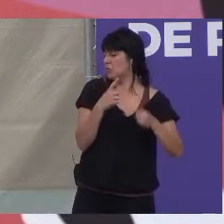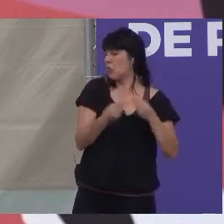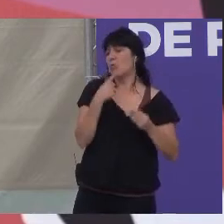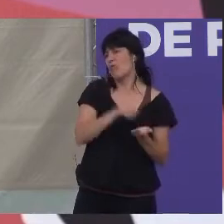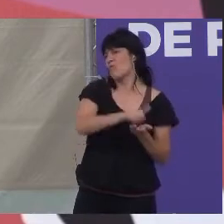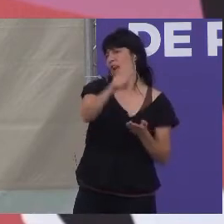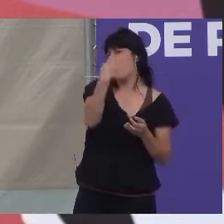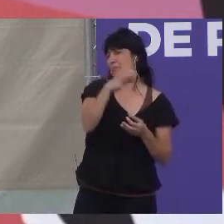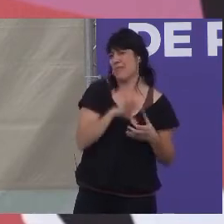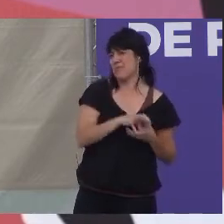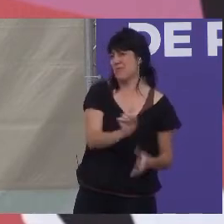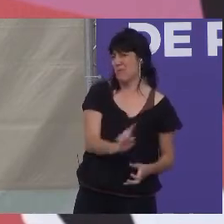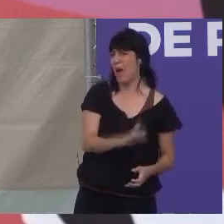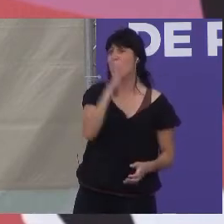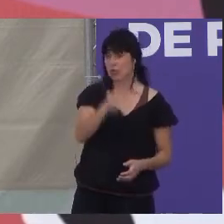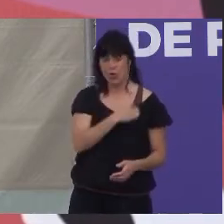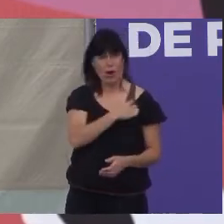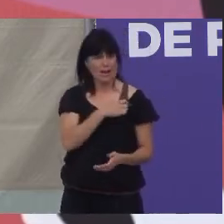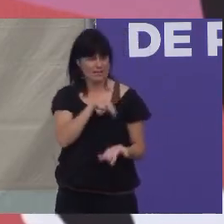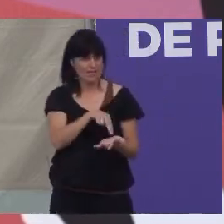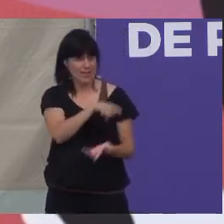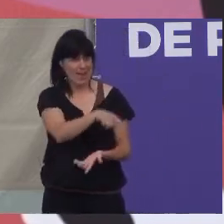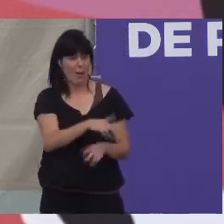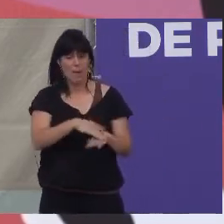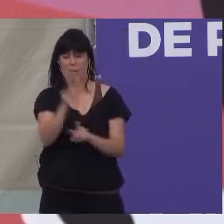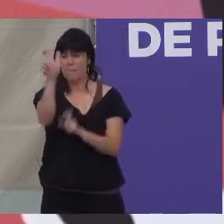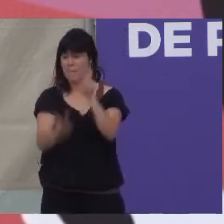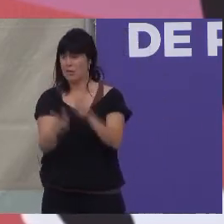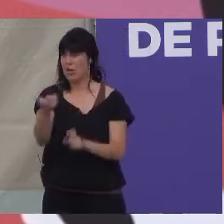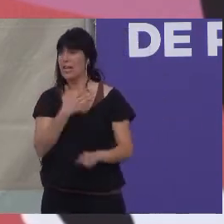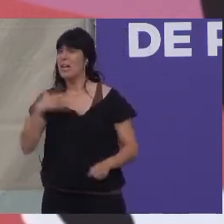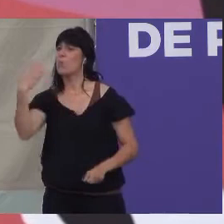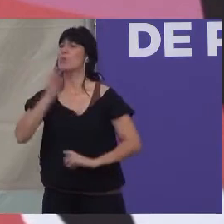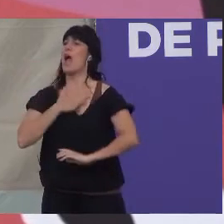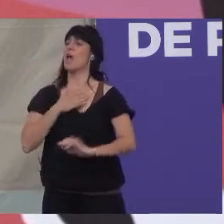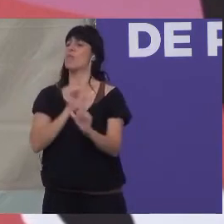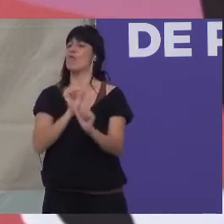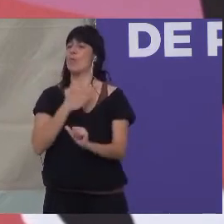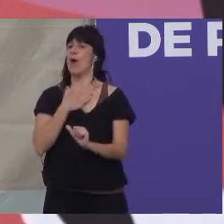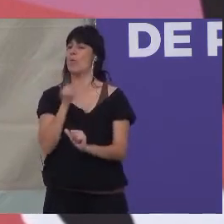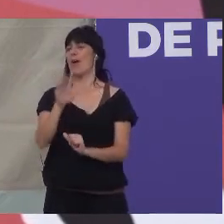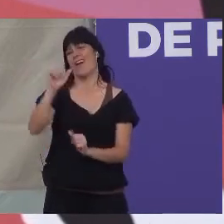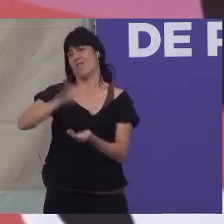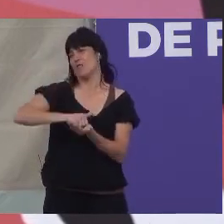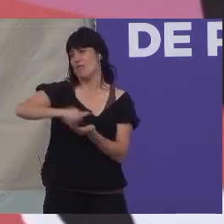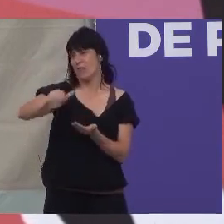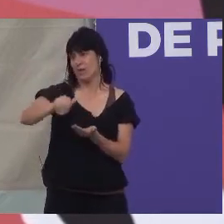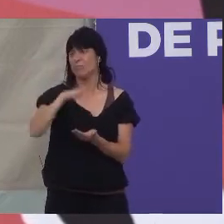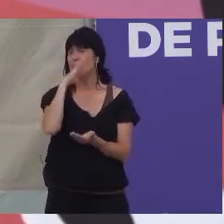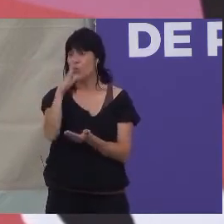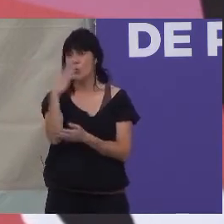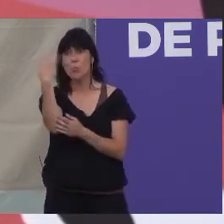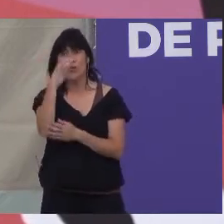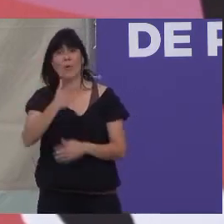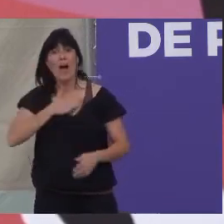Podemos. Y para eso está garantías, para que dichos personajes que quieren hacer un Podemos propio se marchen porque Podemos